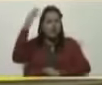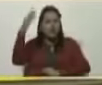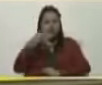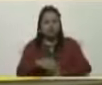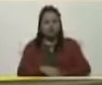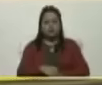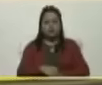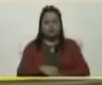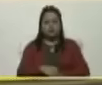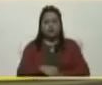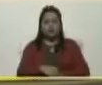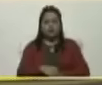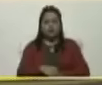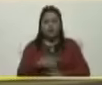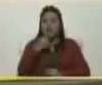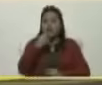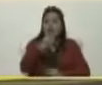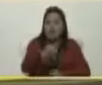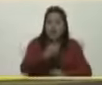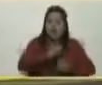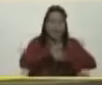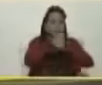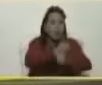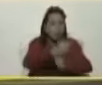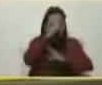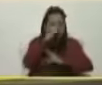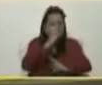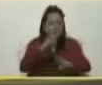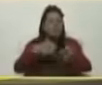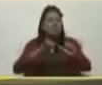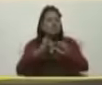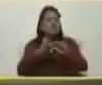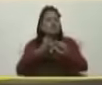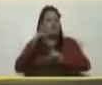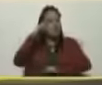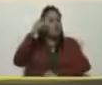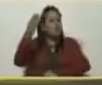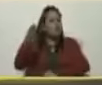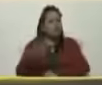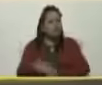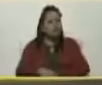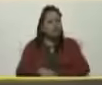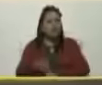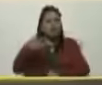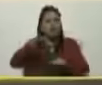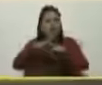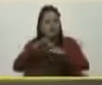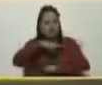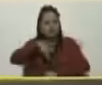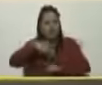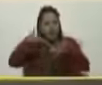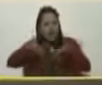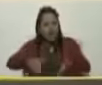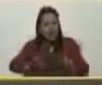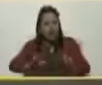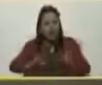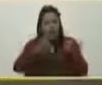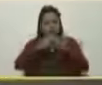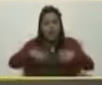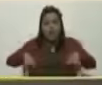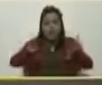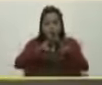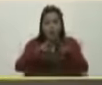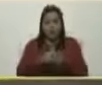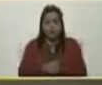habla de amor, de respeto, ¿dónde está Dios? ¿Dónde están nuestros hijos? ¿Dónde están los valores que